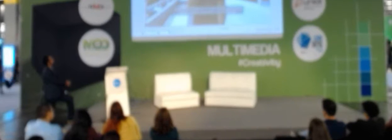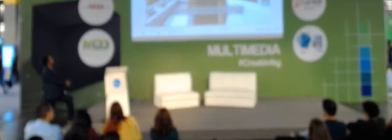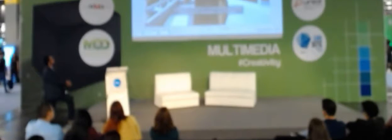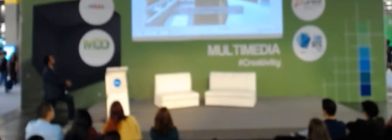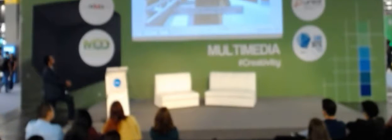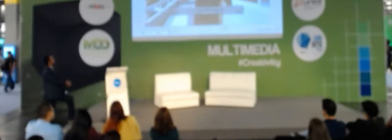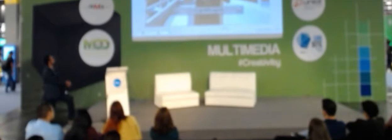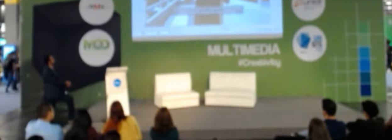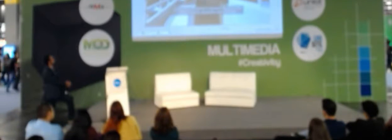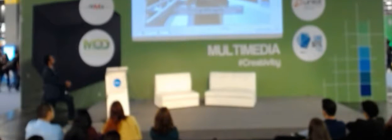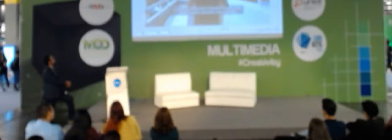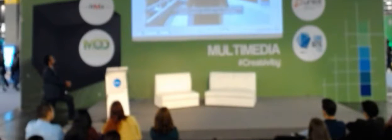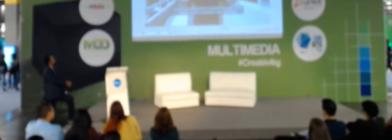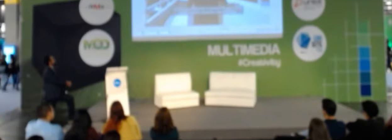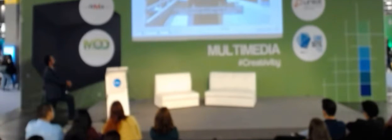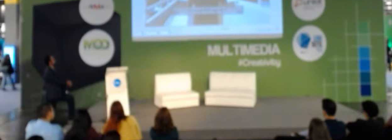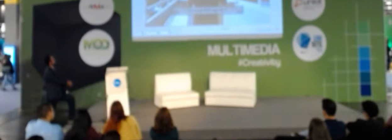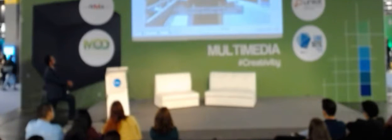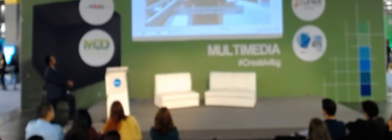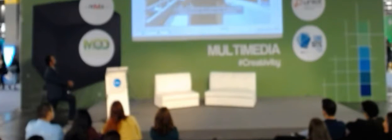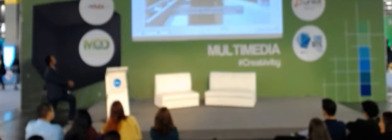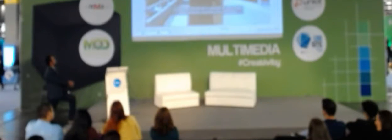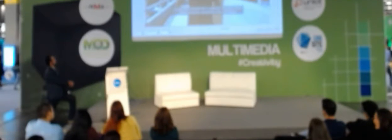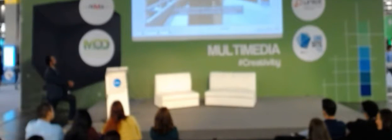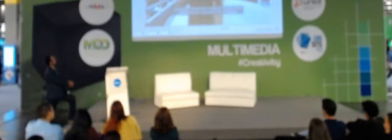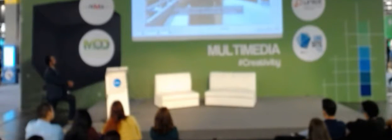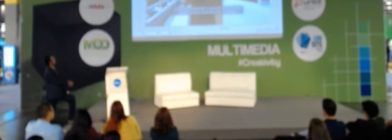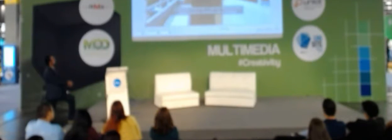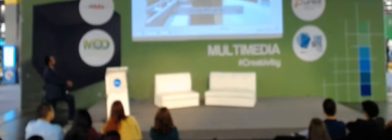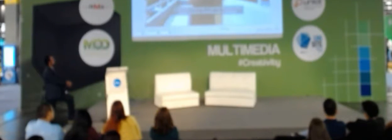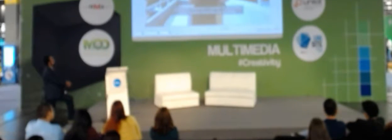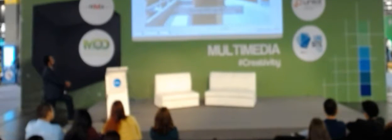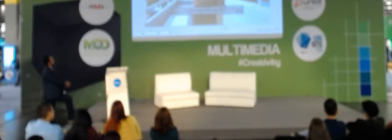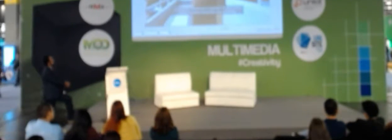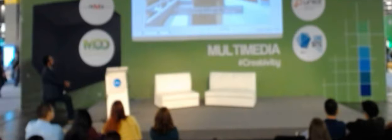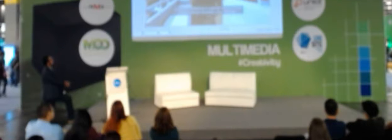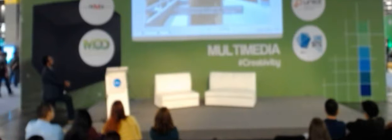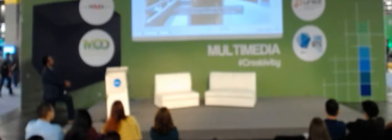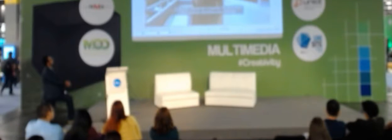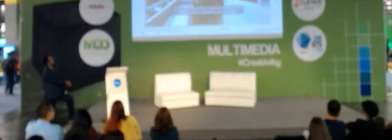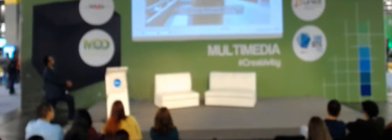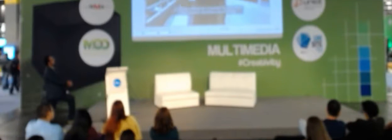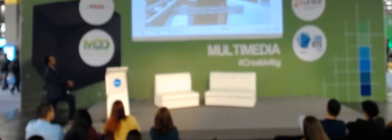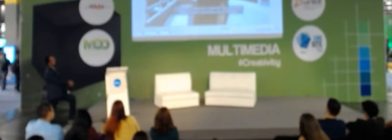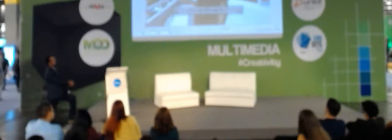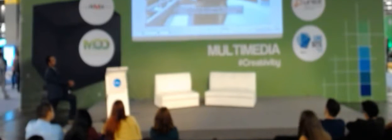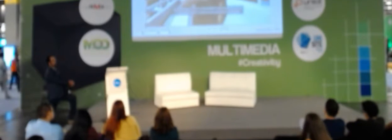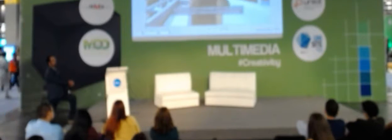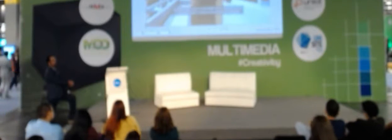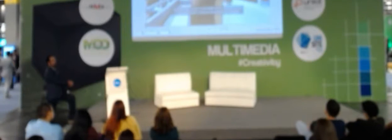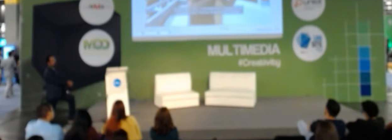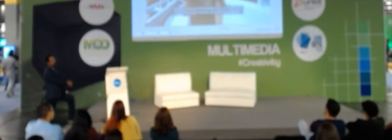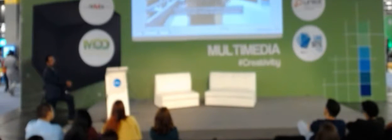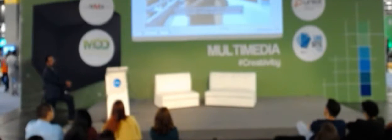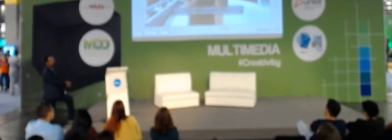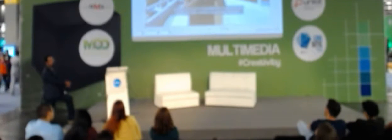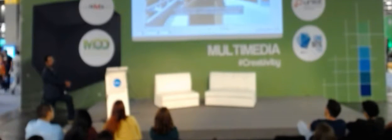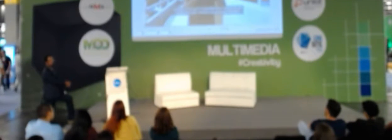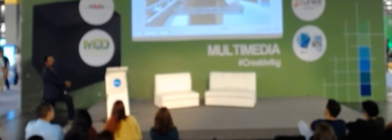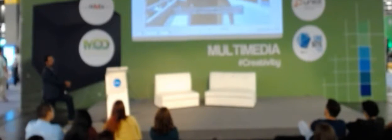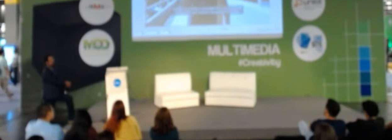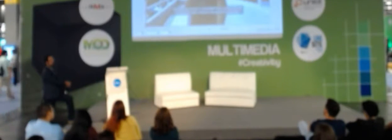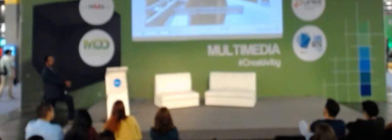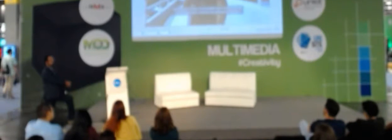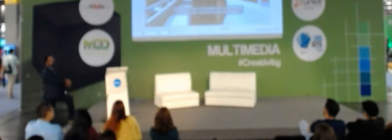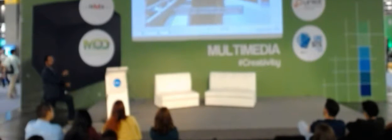Eliseo. ¿Cuál es la utilidad de la marcha? Es para hacer notar nuestros derechos ante el Estado. También para que la sociedad